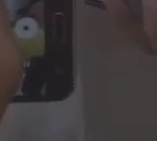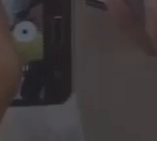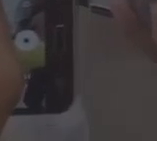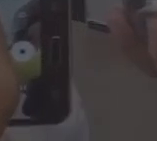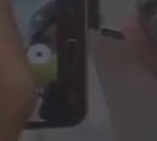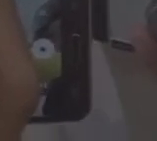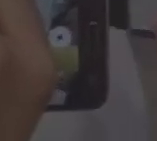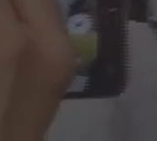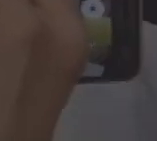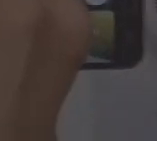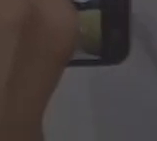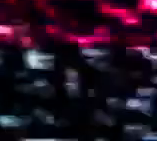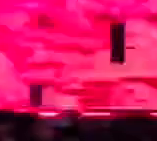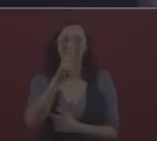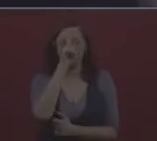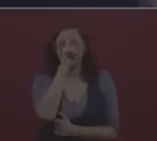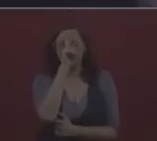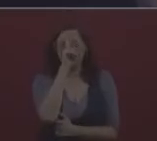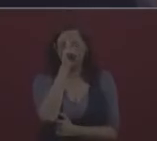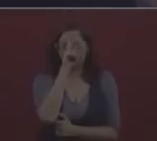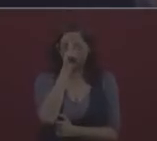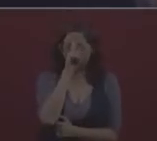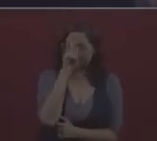Solo hay que revisar las denuncias.